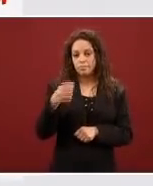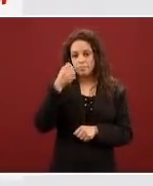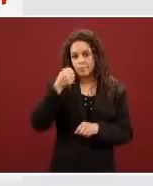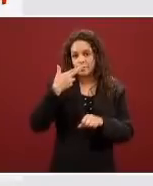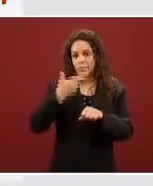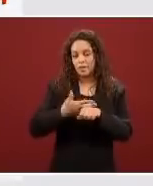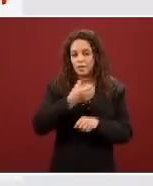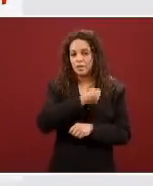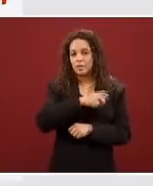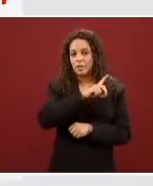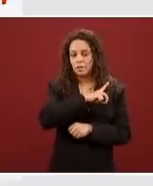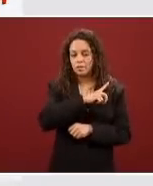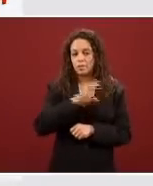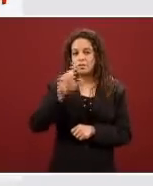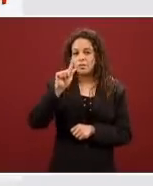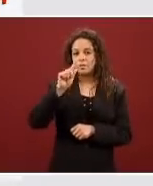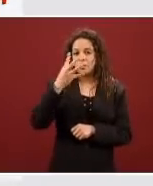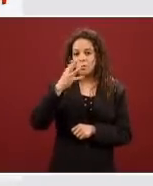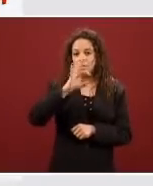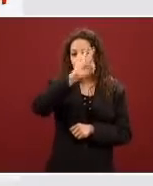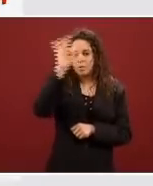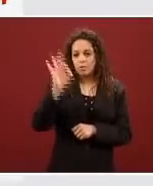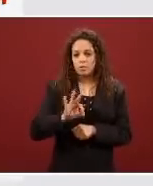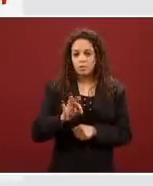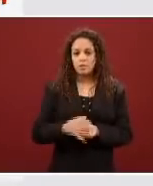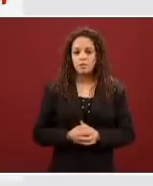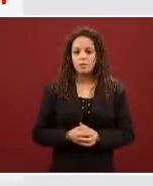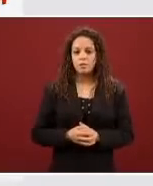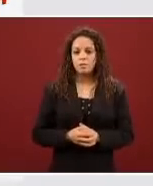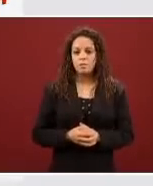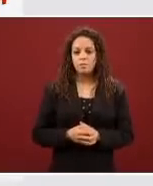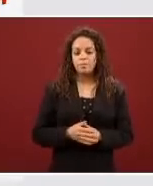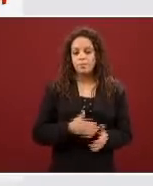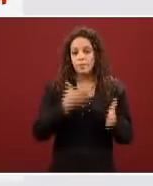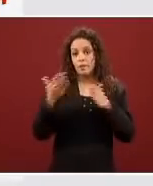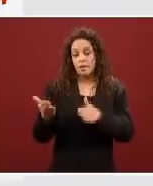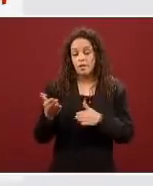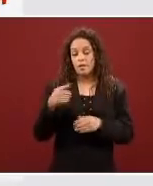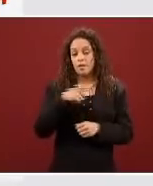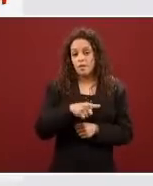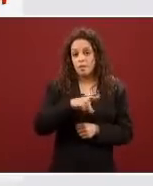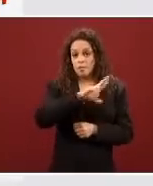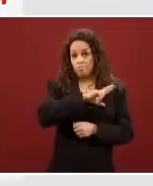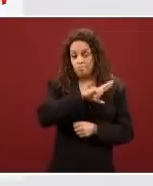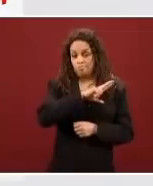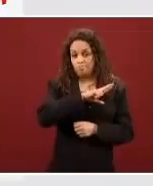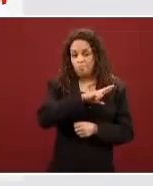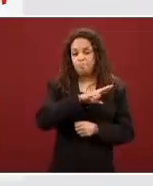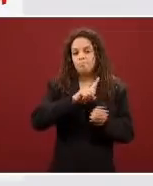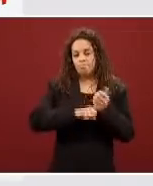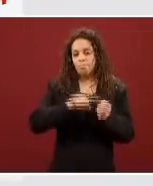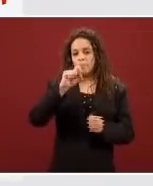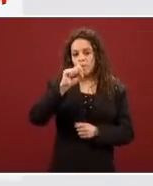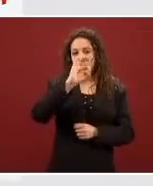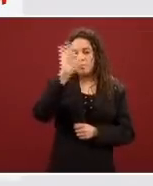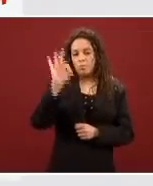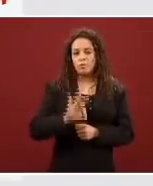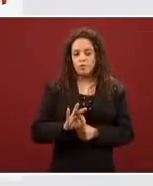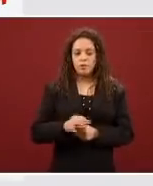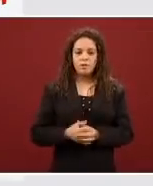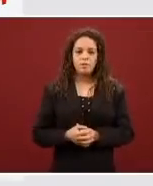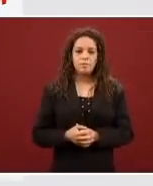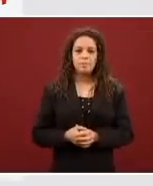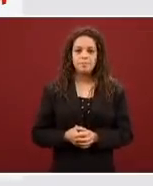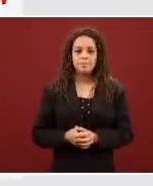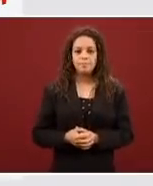un 74%, seguido del sector privado con un 20%. También son proporciones